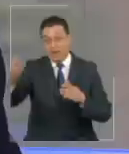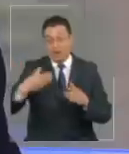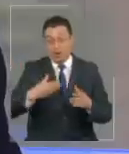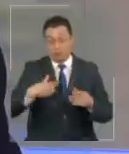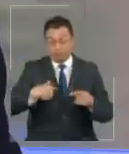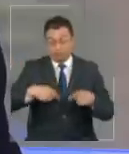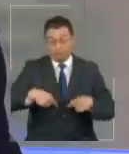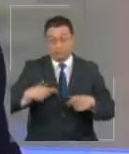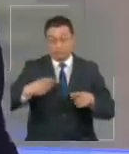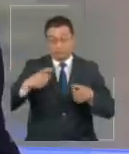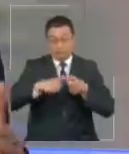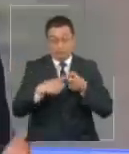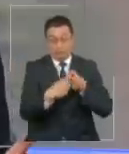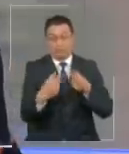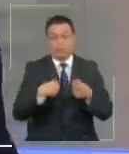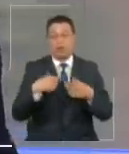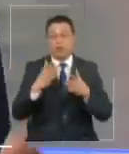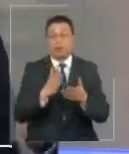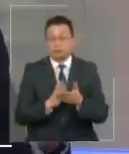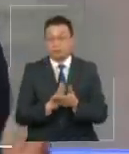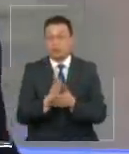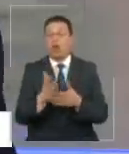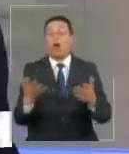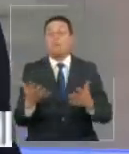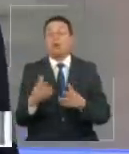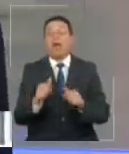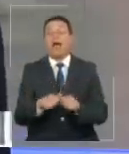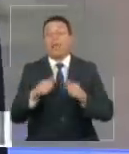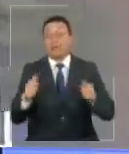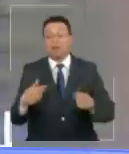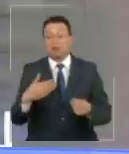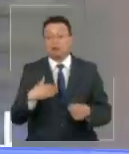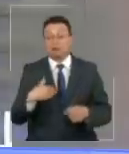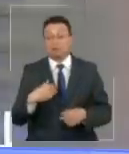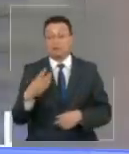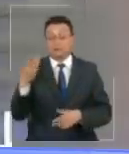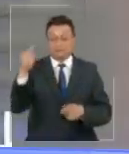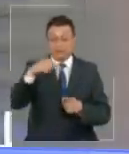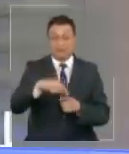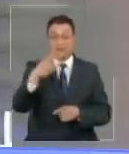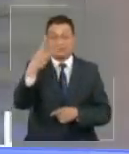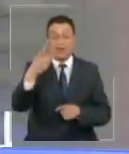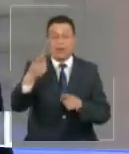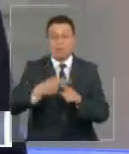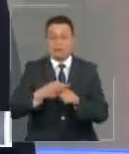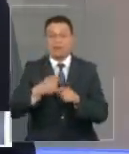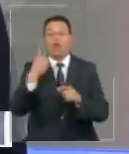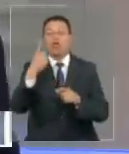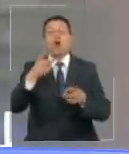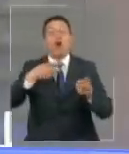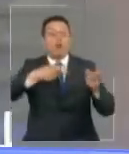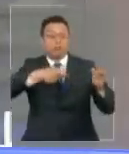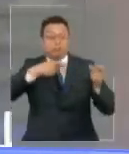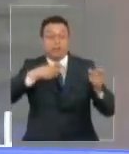tenemos que tomar las medidas, y eso se hizo al principio, porque además cuando yo llegué, a los 3 meses se robaron 2 fusiles de